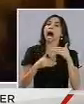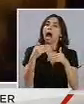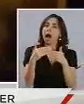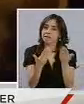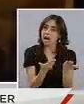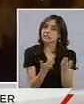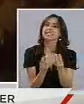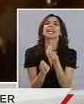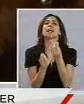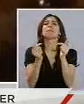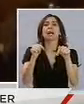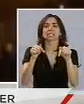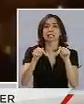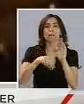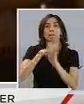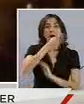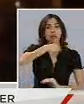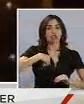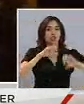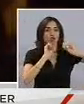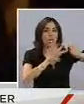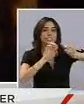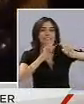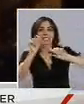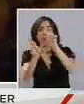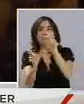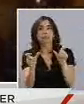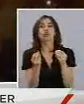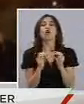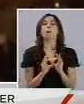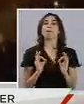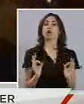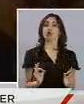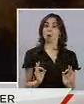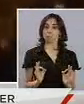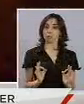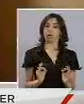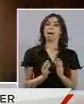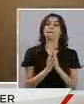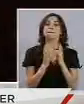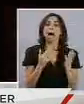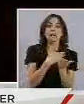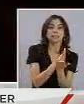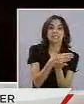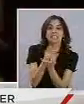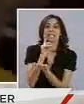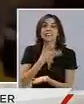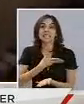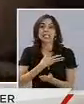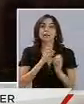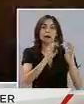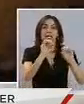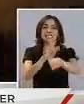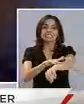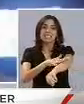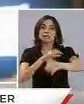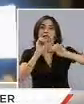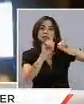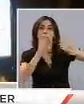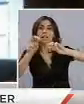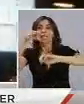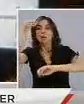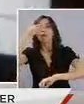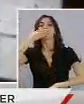aquí? Mientras más nosotros le enseñemos a la población de cómo comportarse, mientras más estrategias tengamos de sensibilización y de capacitación,